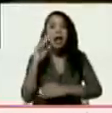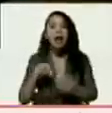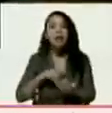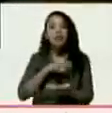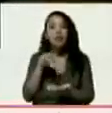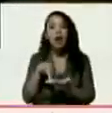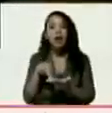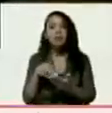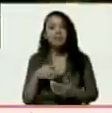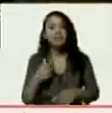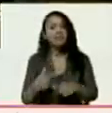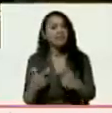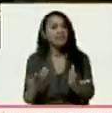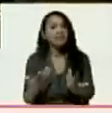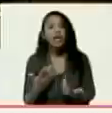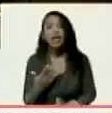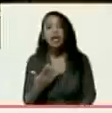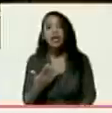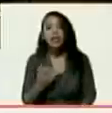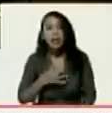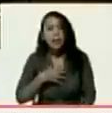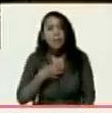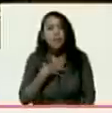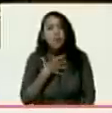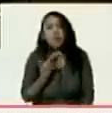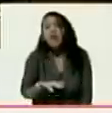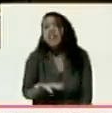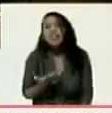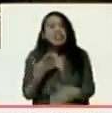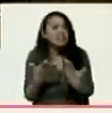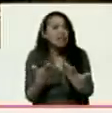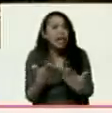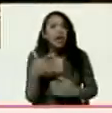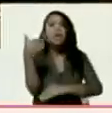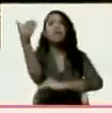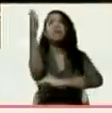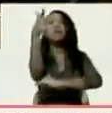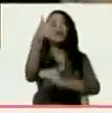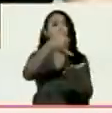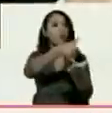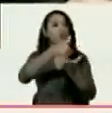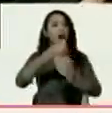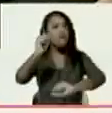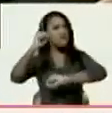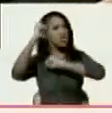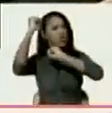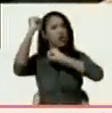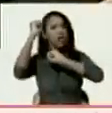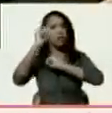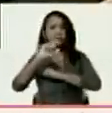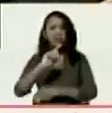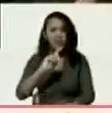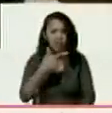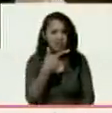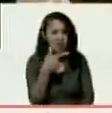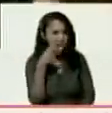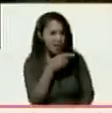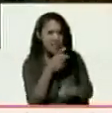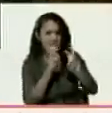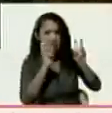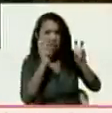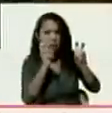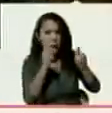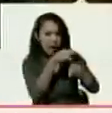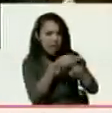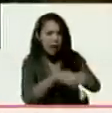¿Qué pueden blandir como trofeo, estandarte de victoria? La división, la